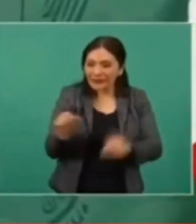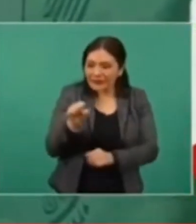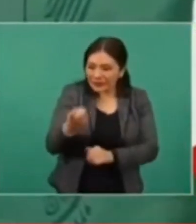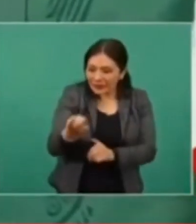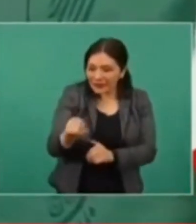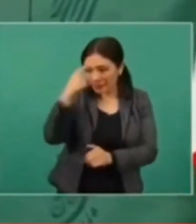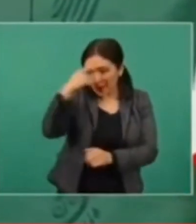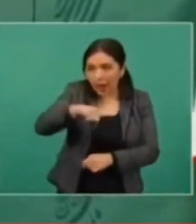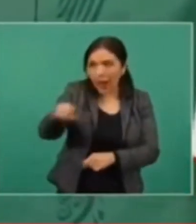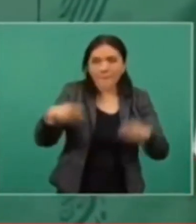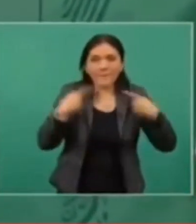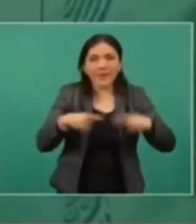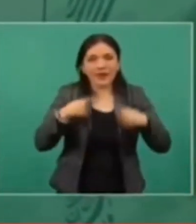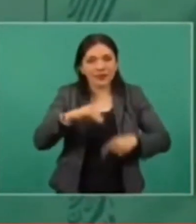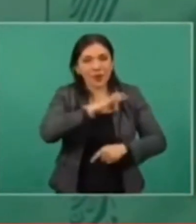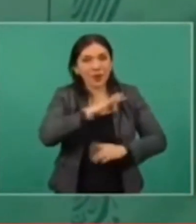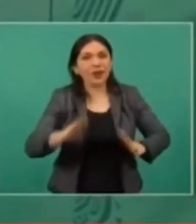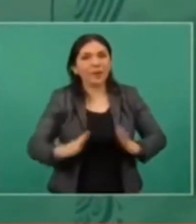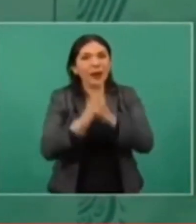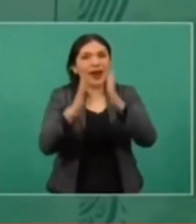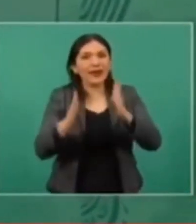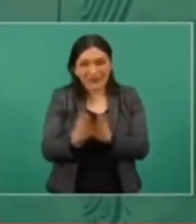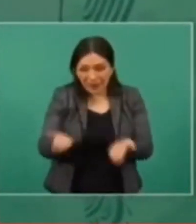permitir que haya facilidades,